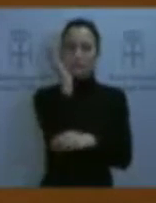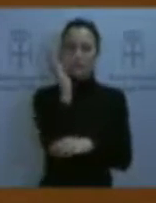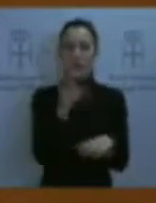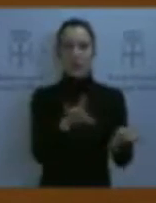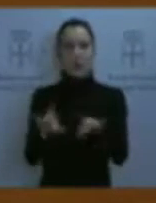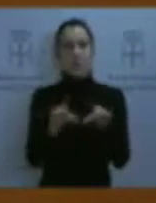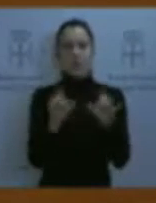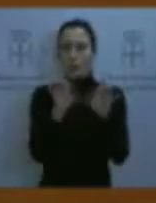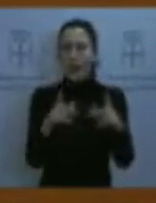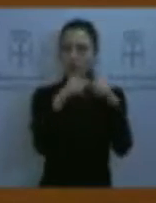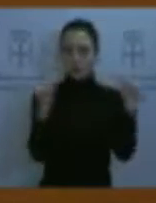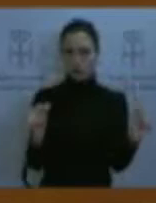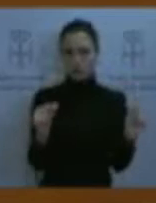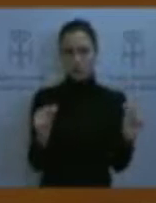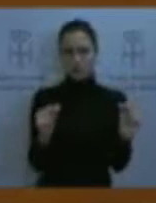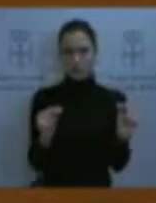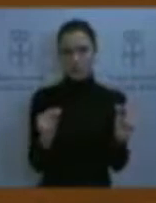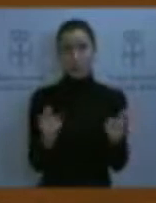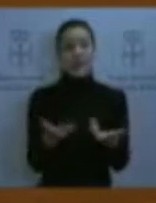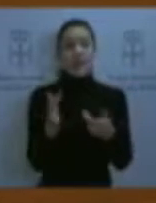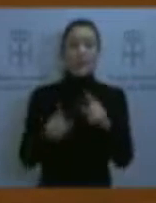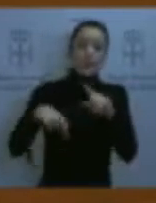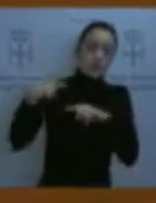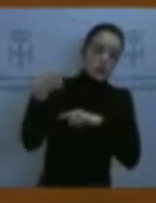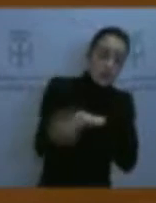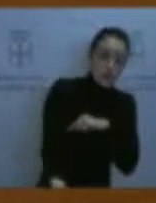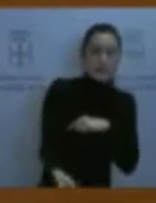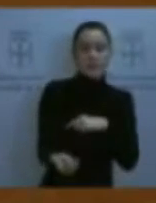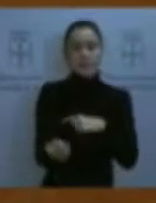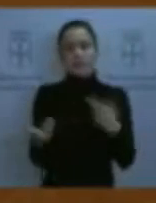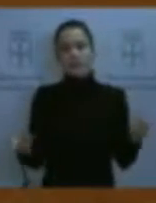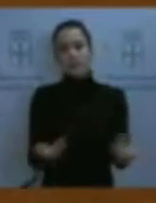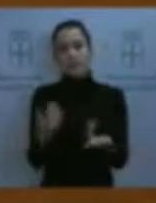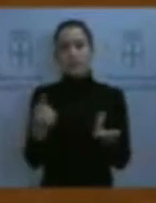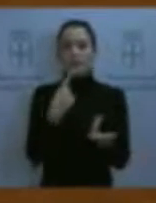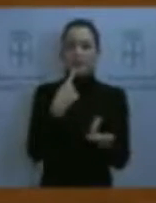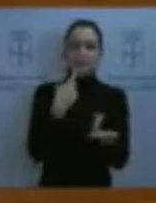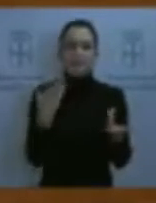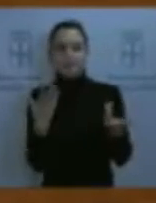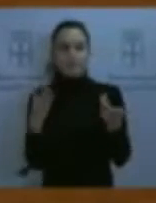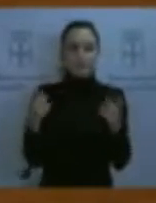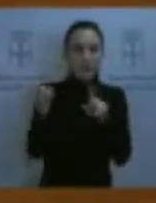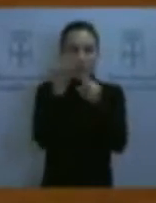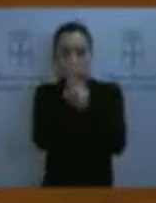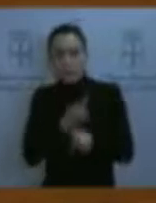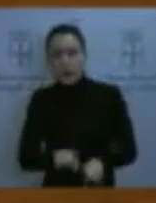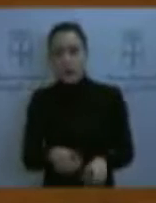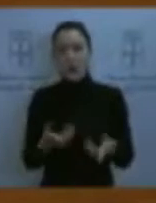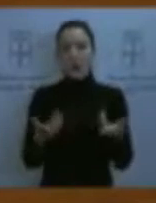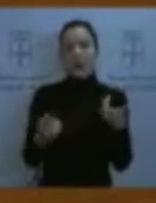puede xugarse con ambaixes entre discursos diferentes, ¿no?, de un mismo